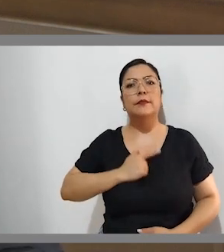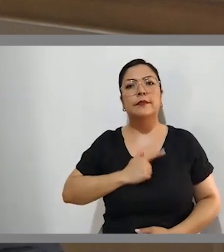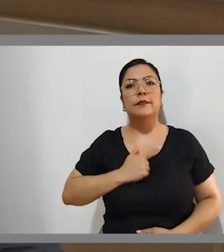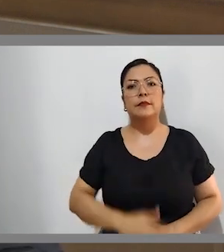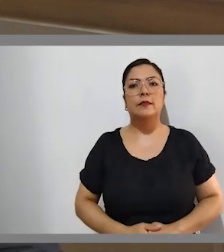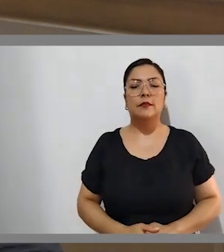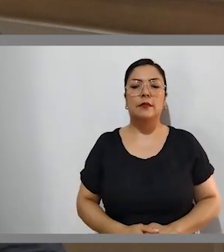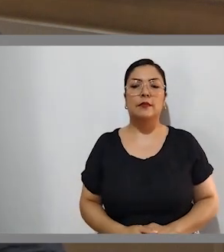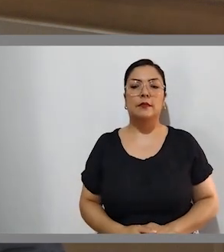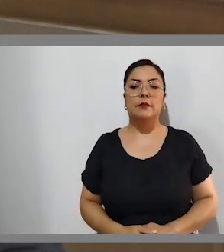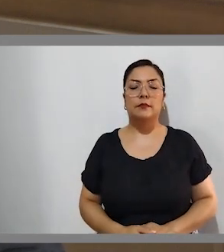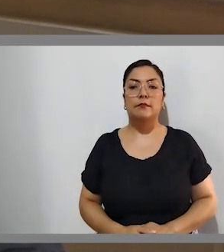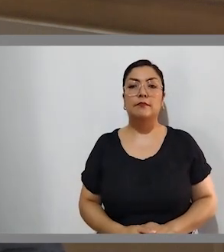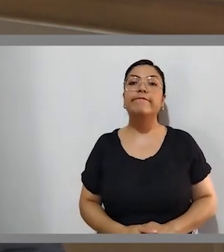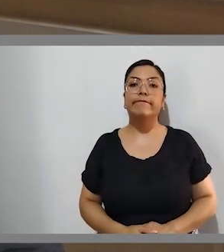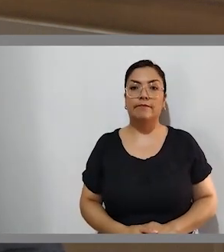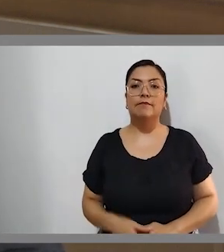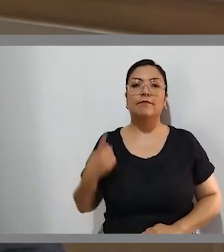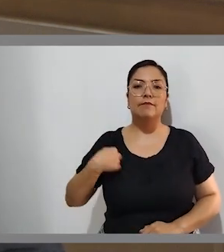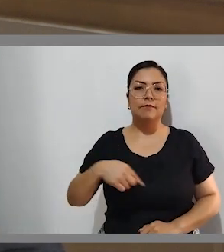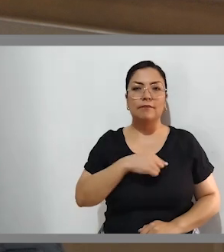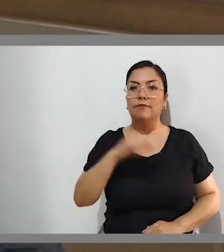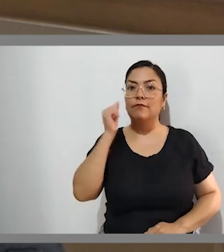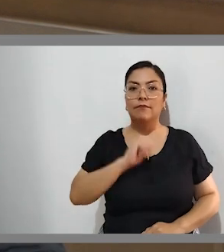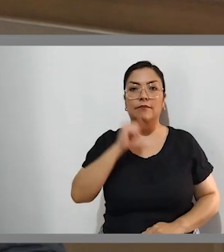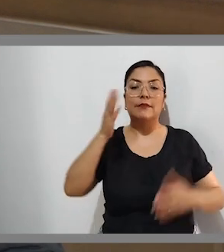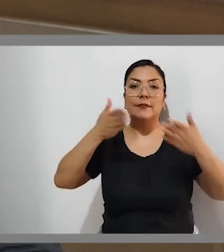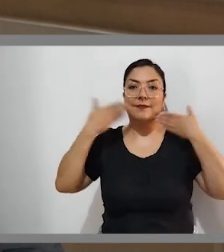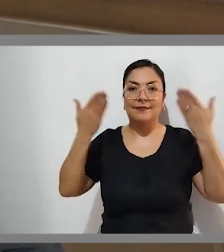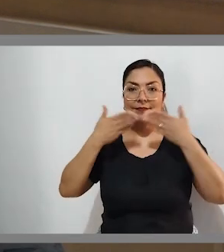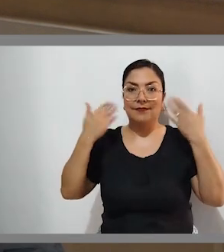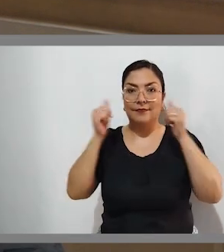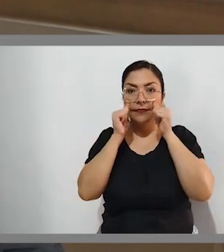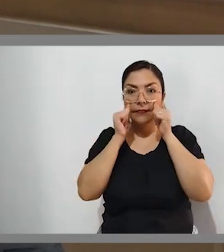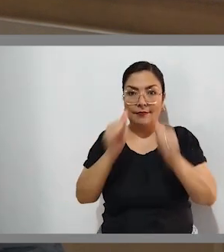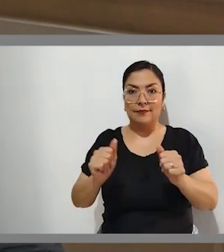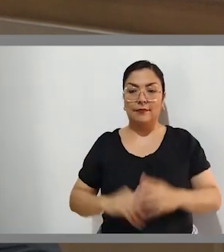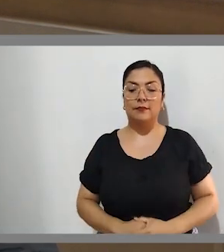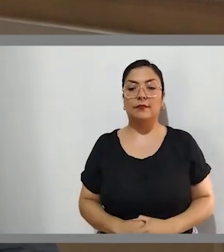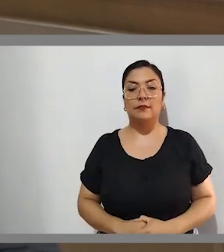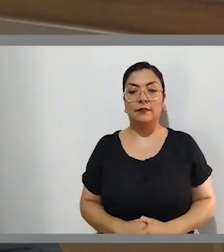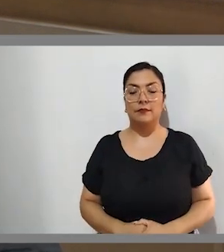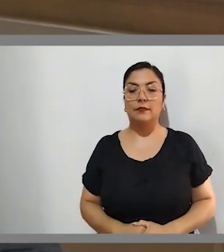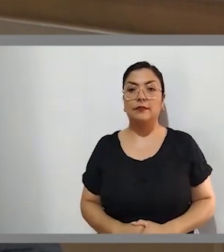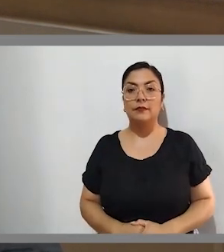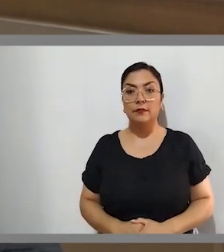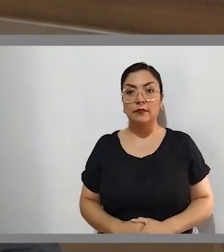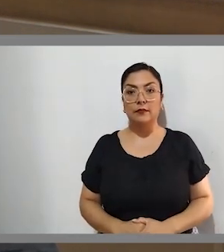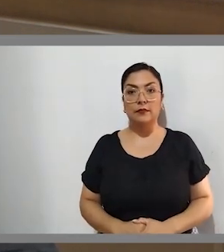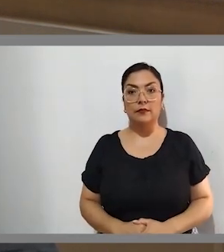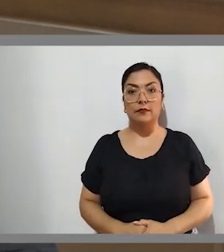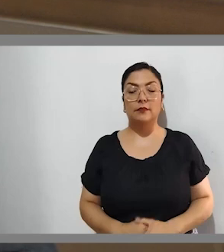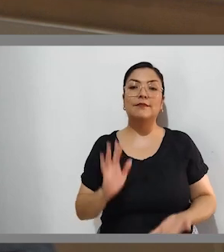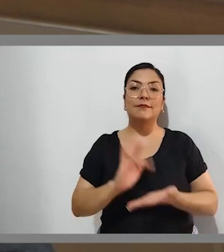estamos a su disposición, las diversas autoridades, para darles a conocer todo este trabajo que se